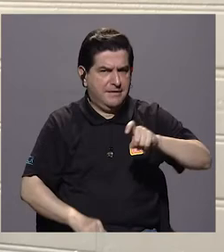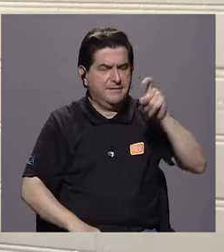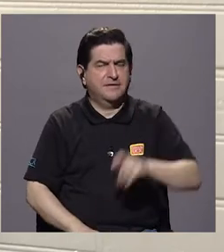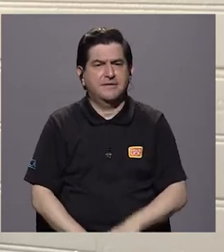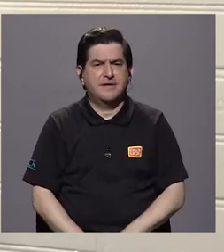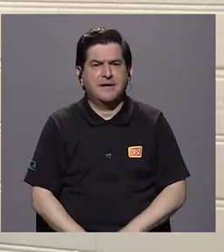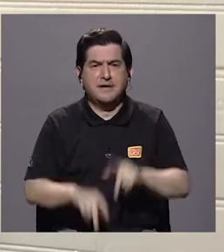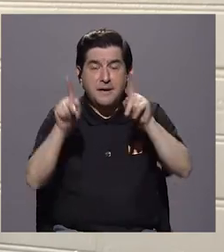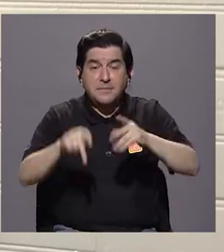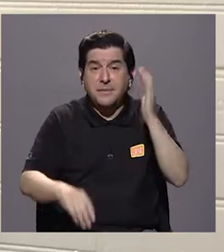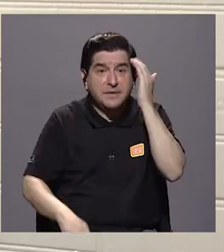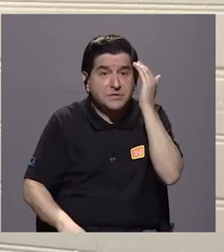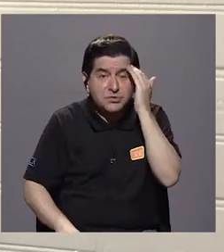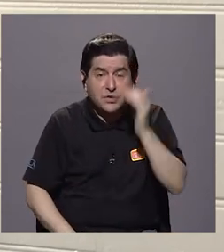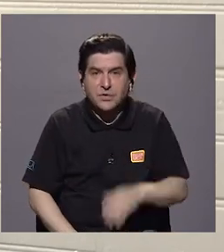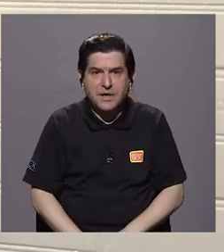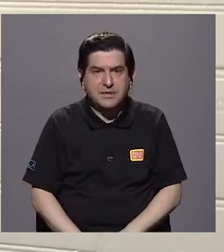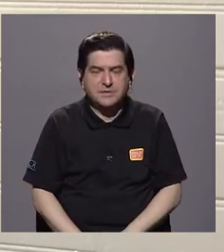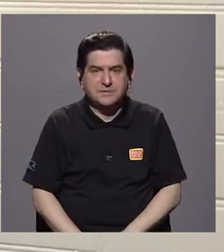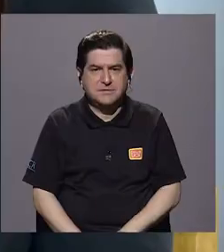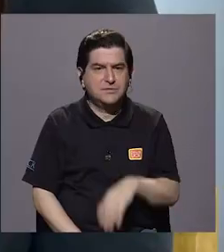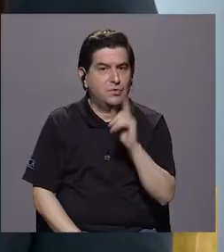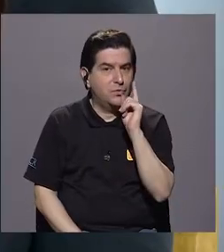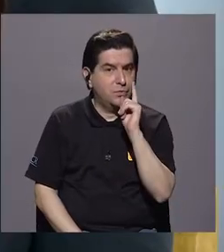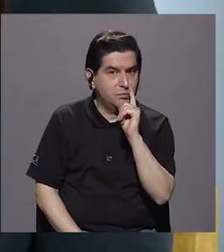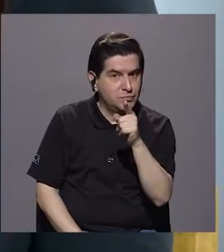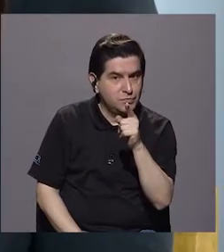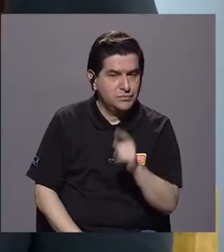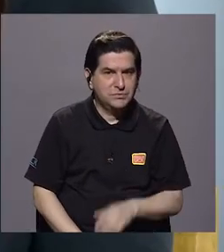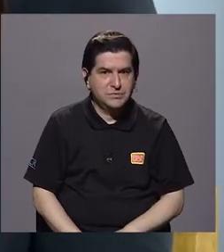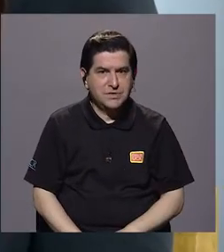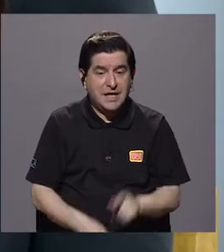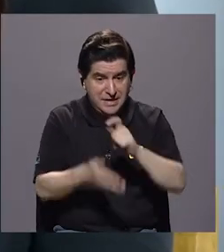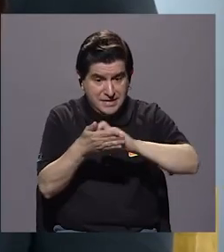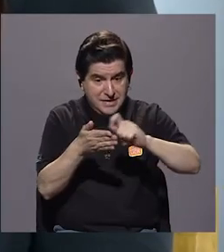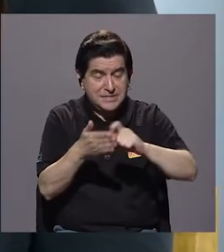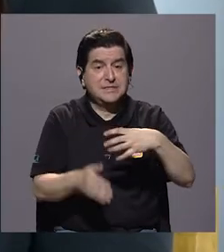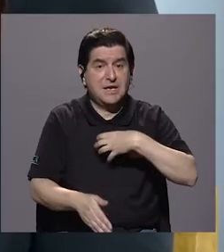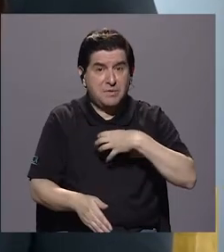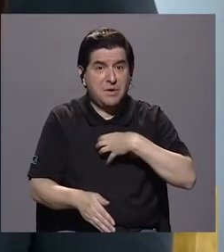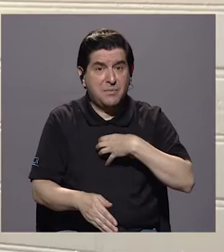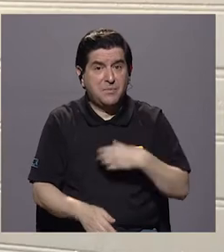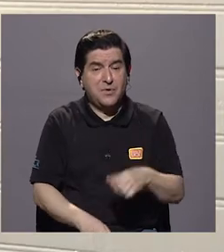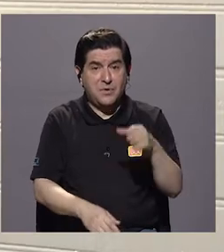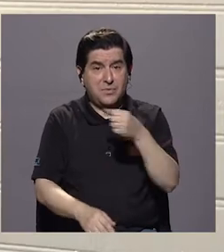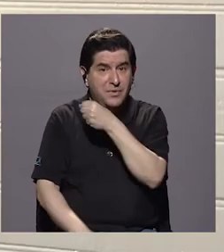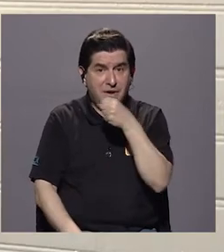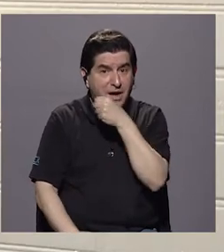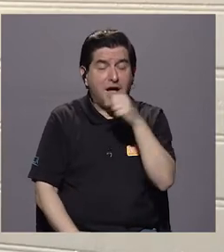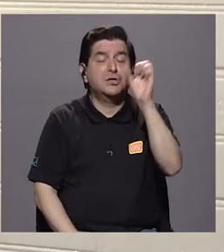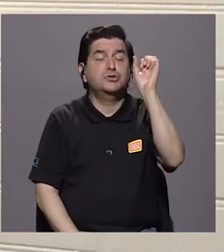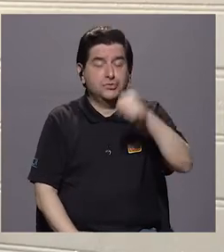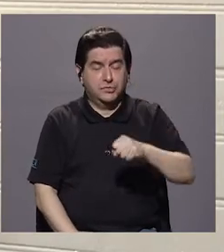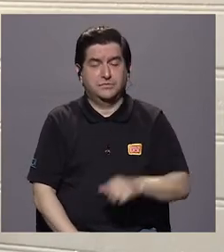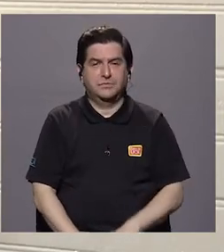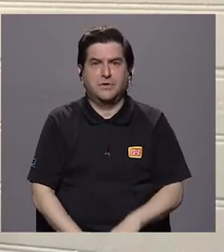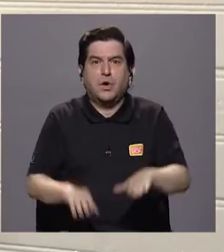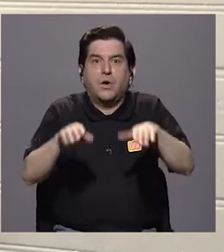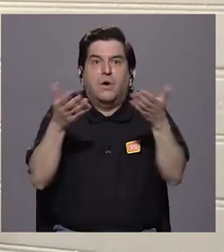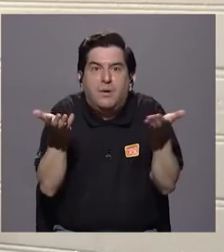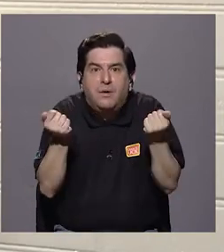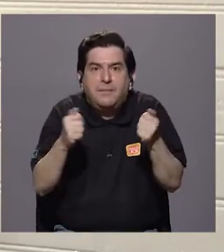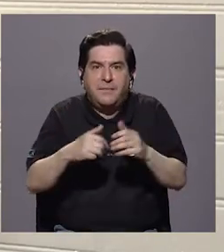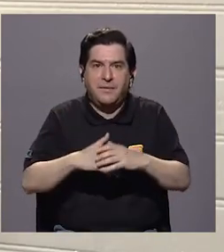la gente no sabe ni se imagina, y es que usted compone sus propias canciones. Así es. ¿Verdad? Sí. ¿Y cómo lo hace? Es que